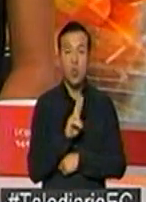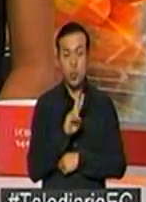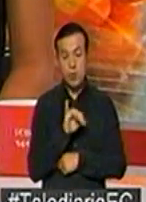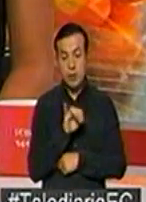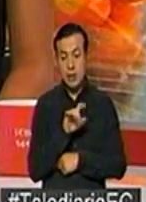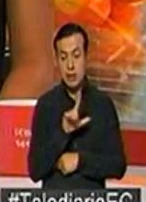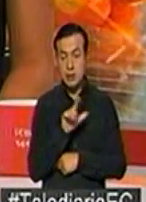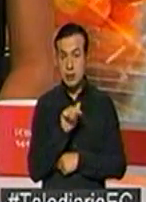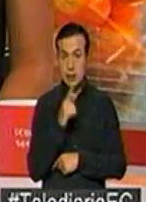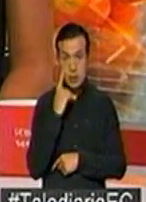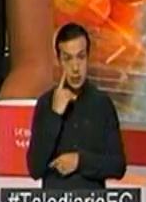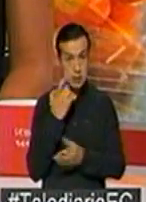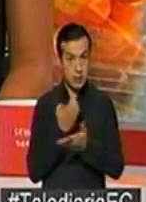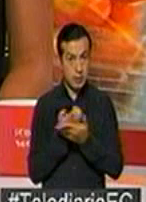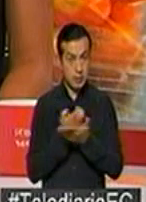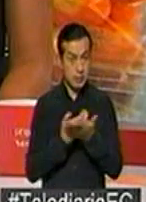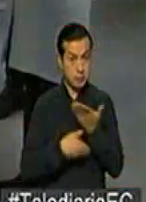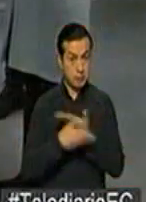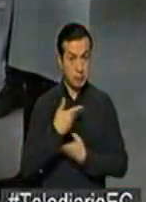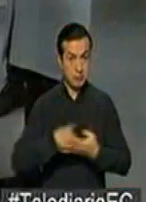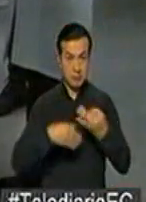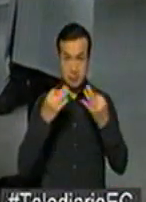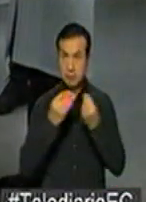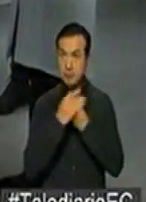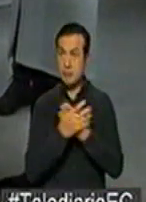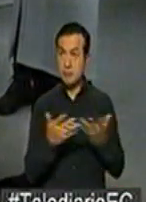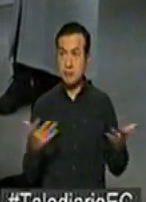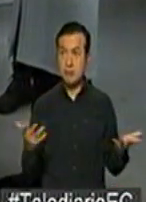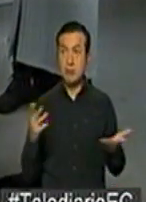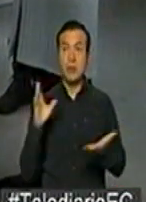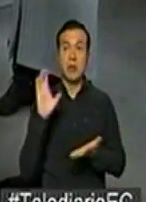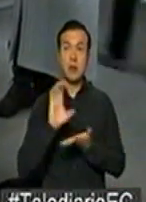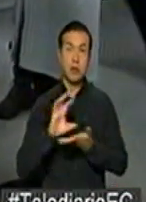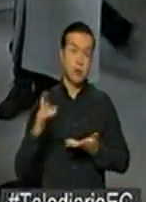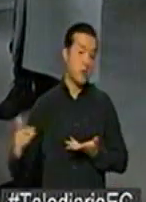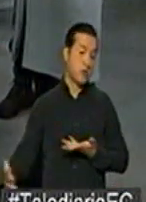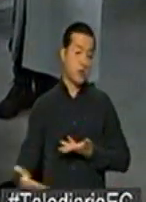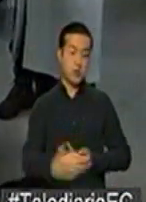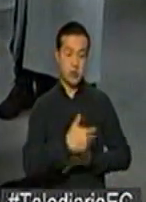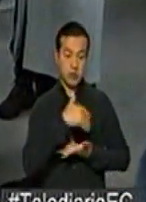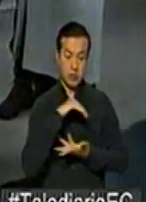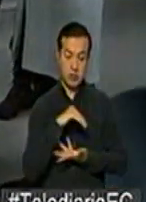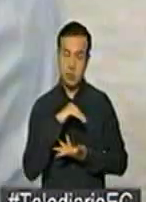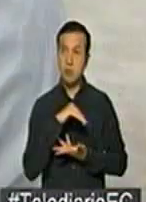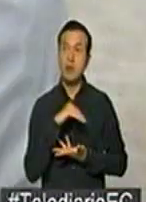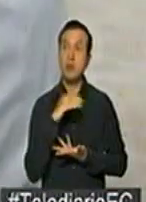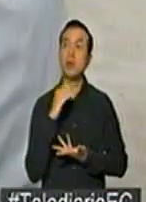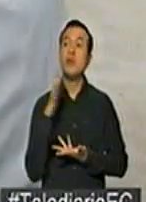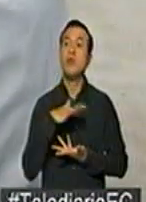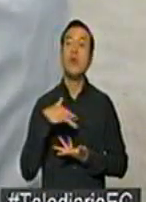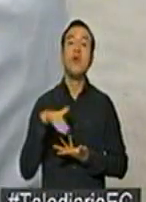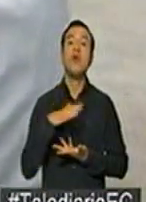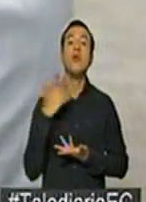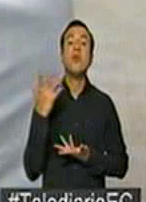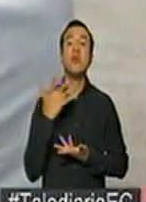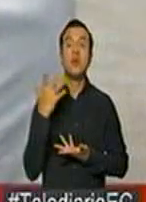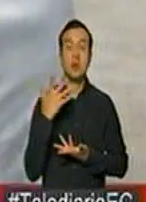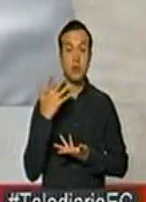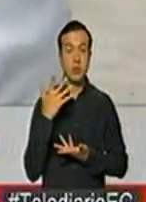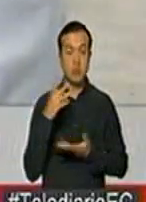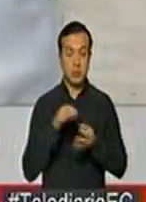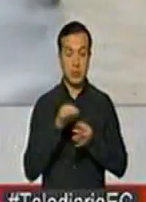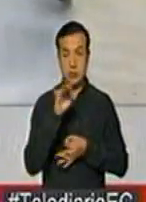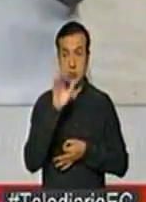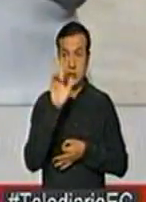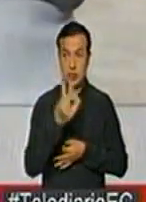la economía del sector. Desde este centro de acopio de la empresa Golden Sweet Spirit, ubicado en el sector de Aloacía,